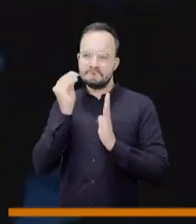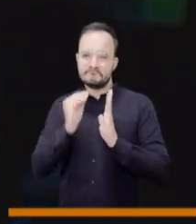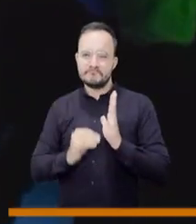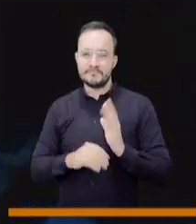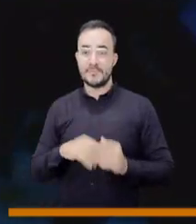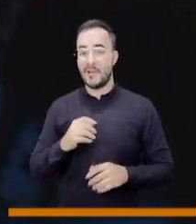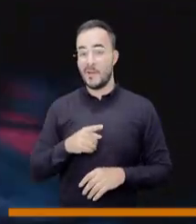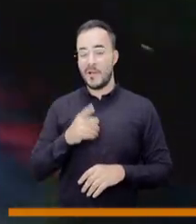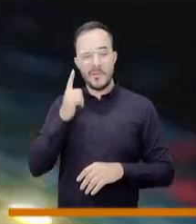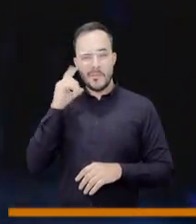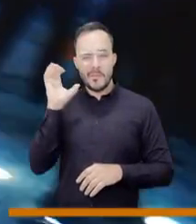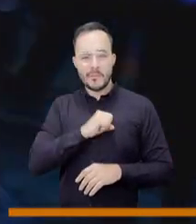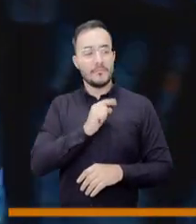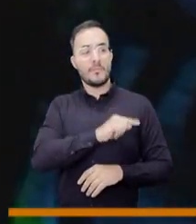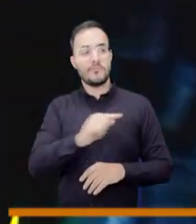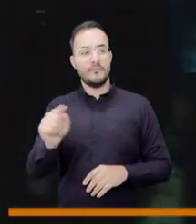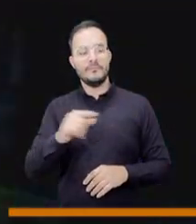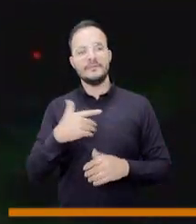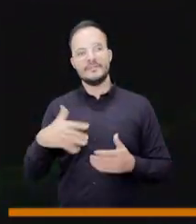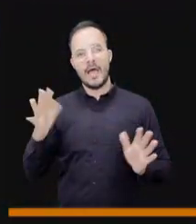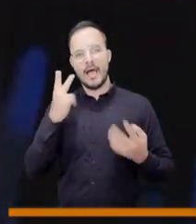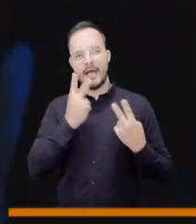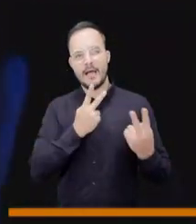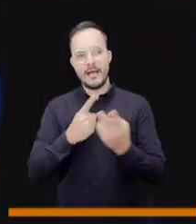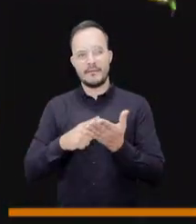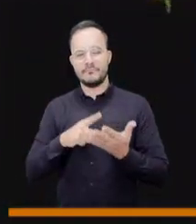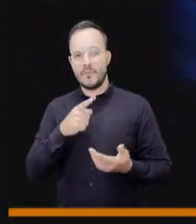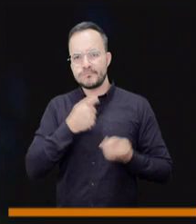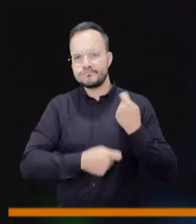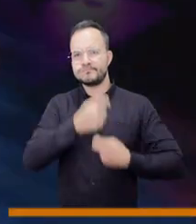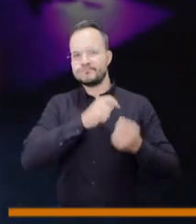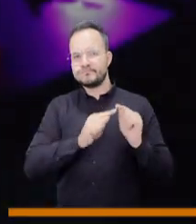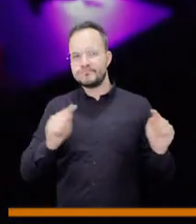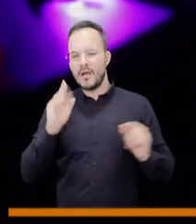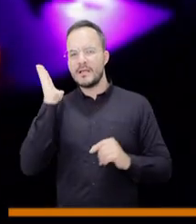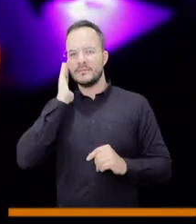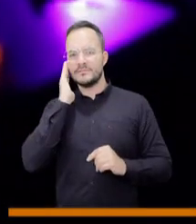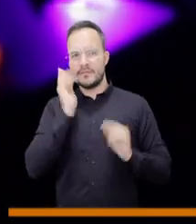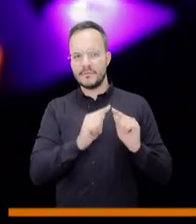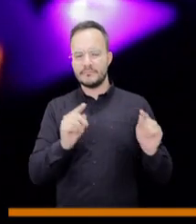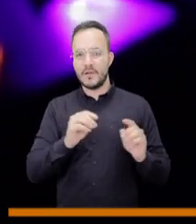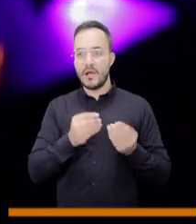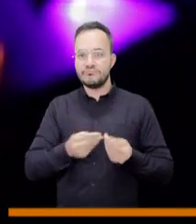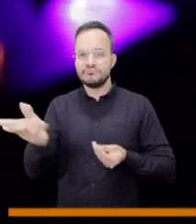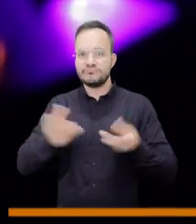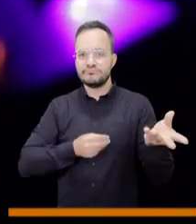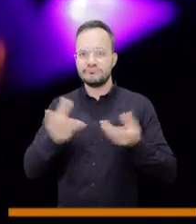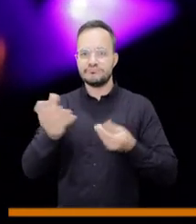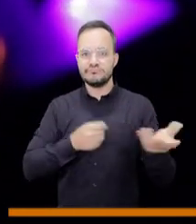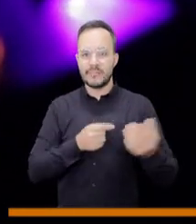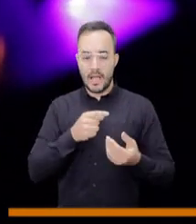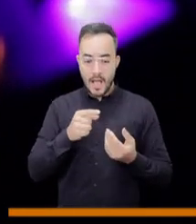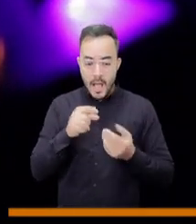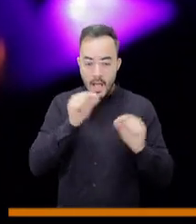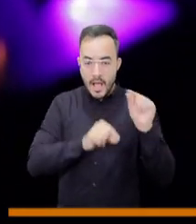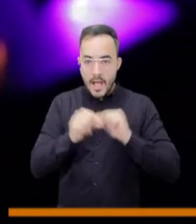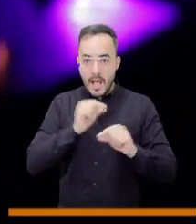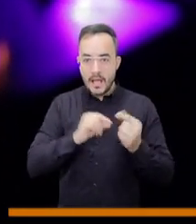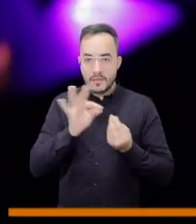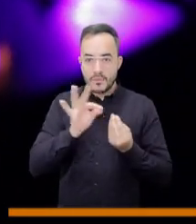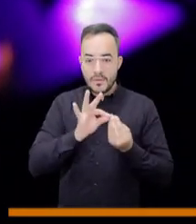en el mercado, las personas las están consumiendo y esas drogas están contaminadas